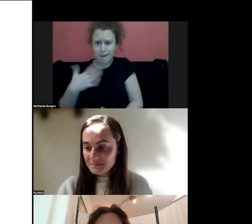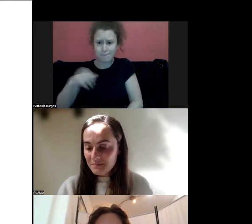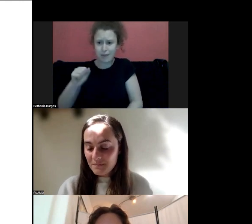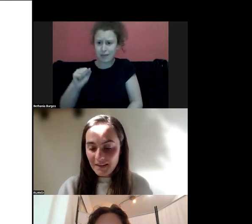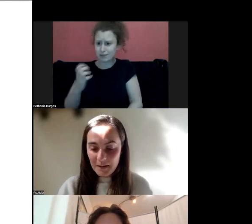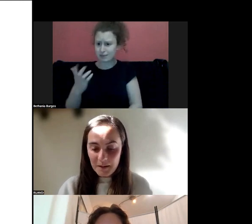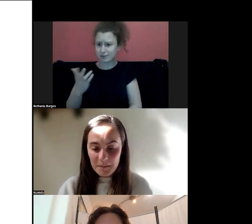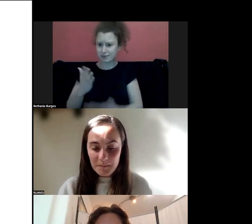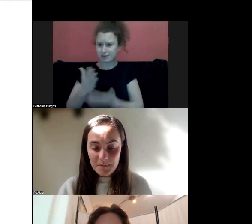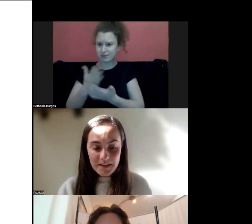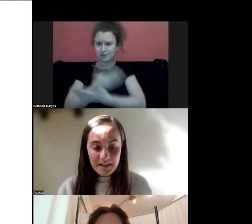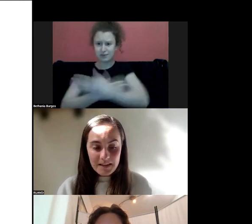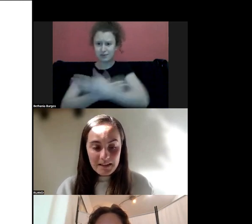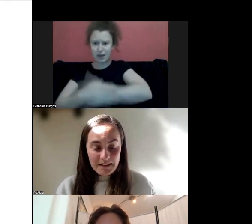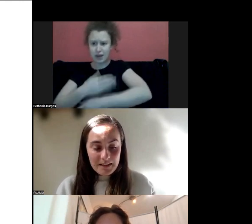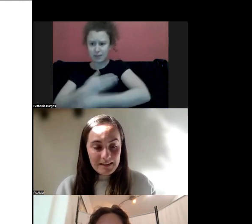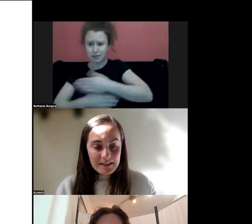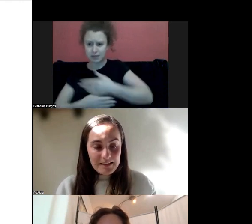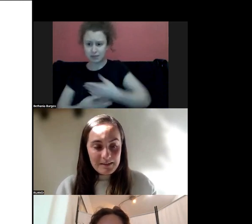yo, eh,